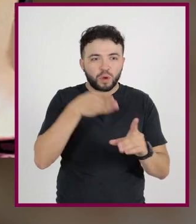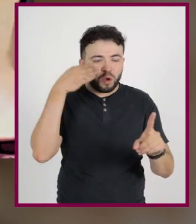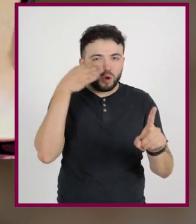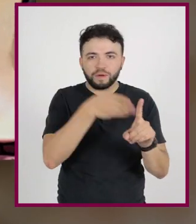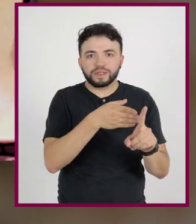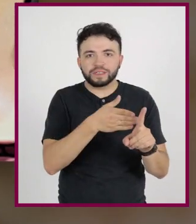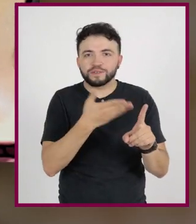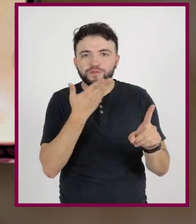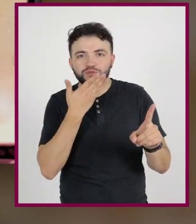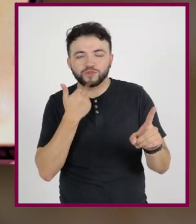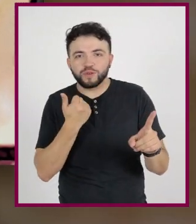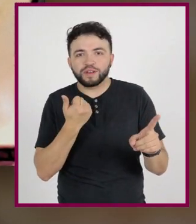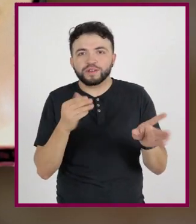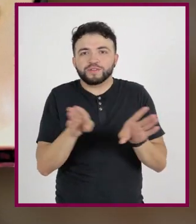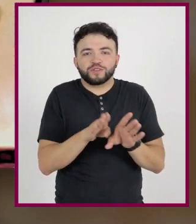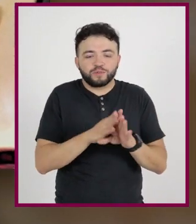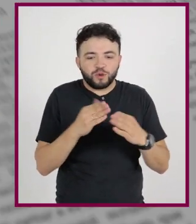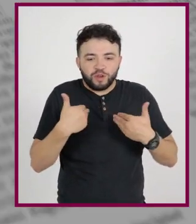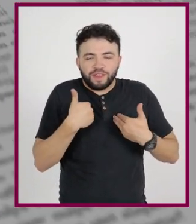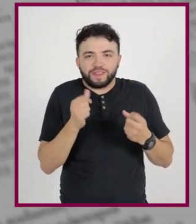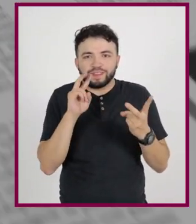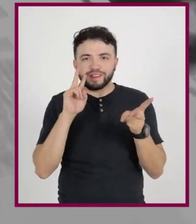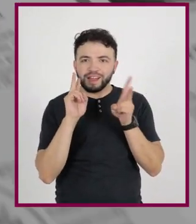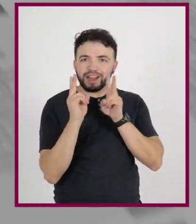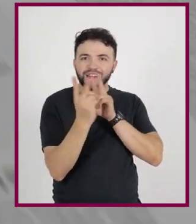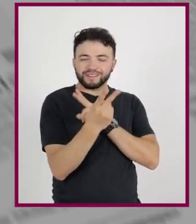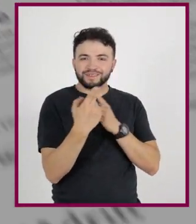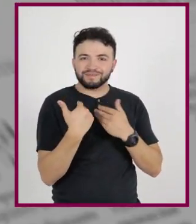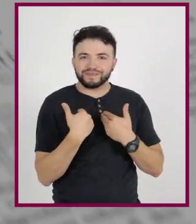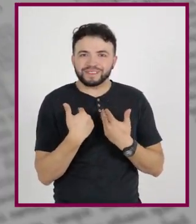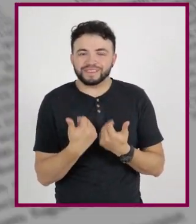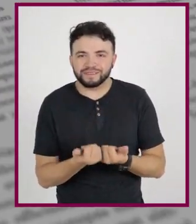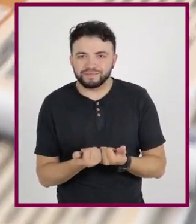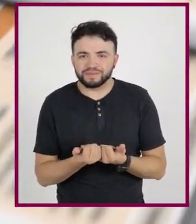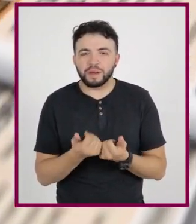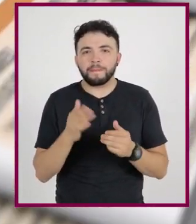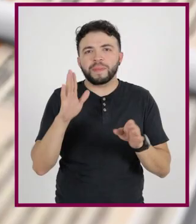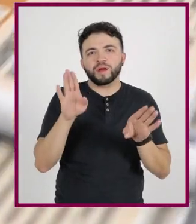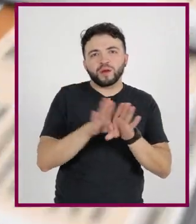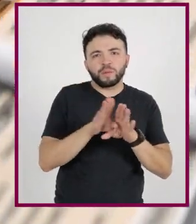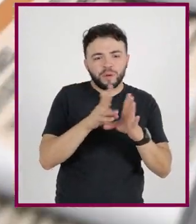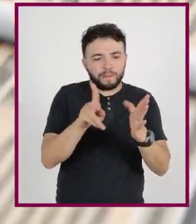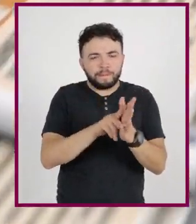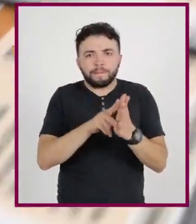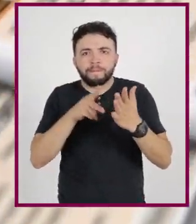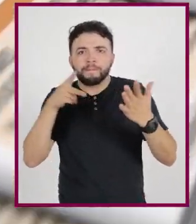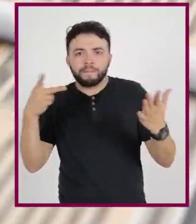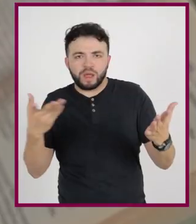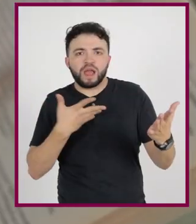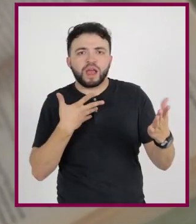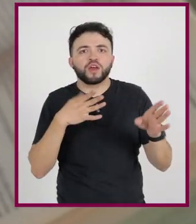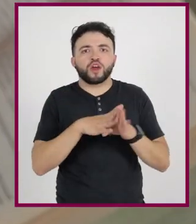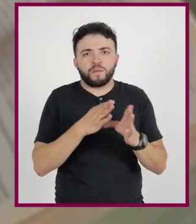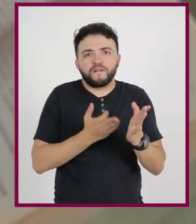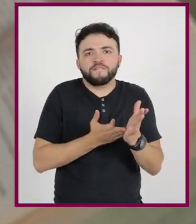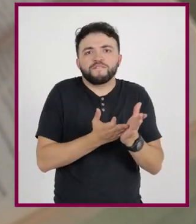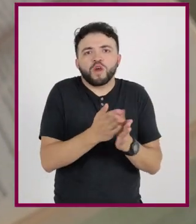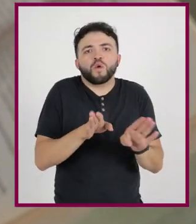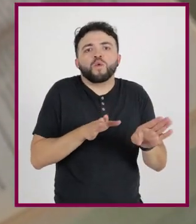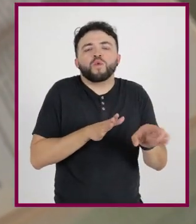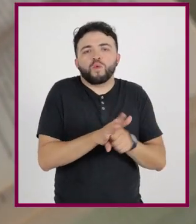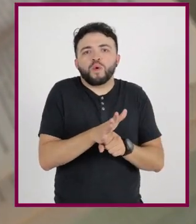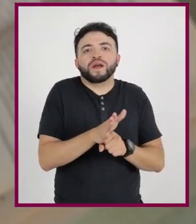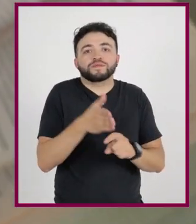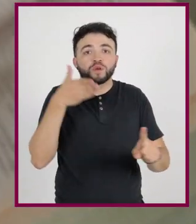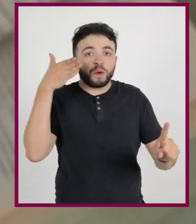de divulgación científica o los textos periodísticos que tratan de ser fieles a los hechos. Por el contrario,